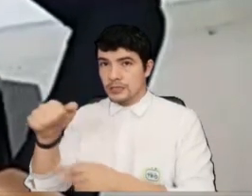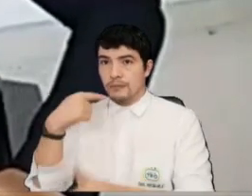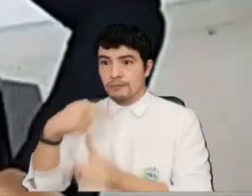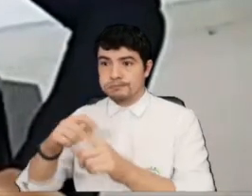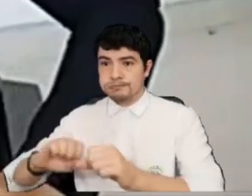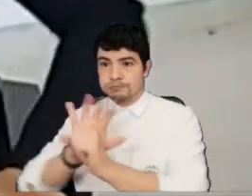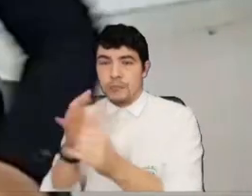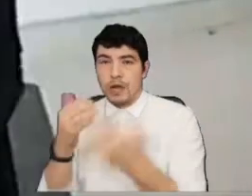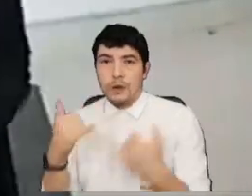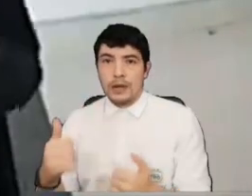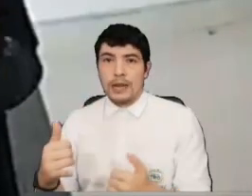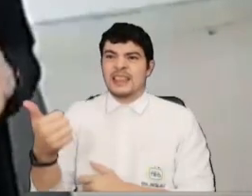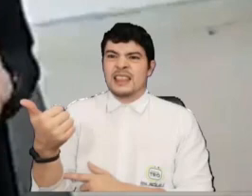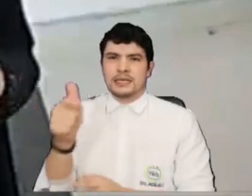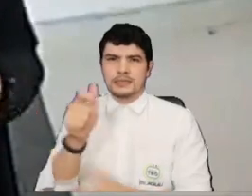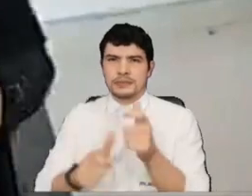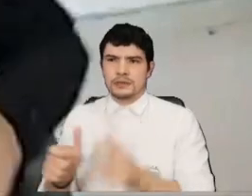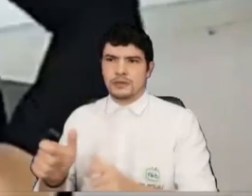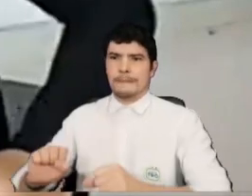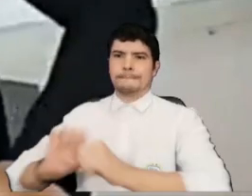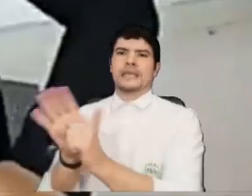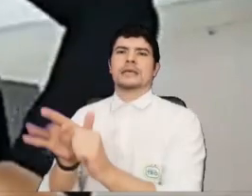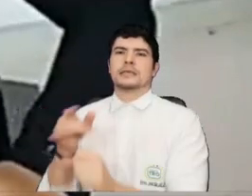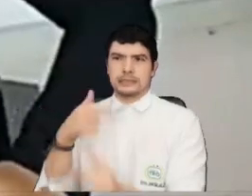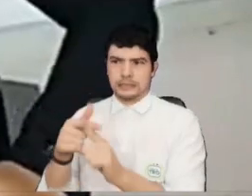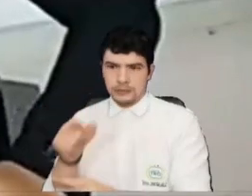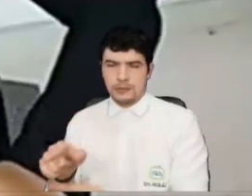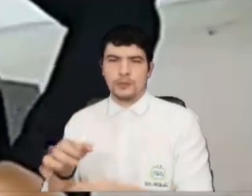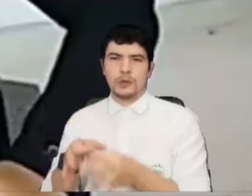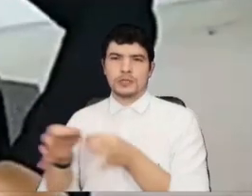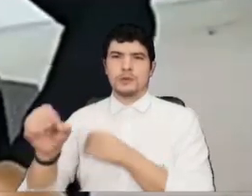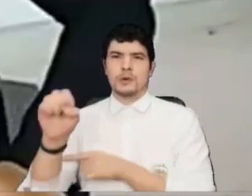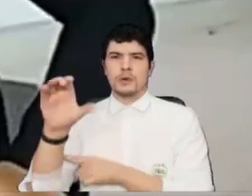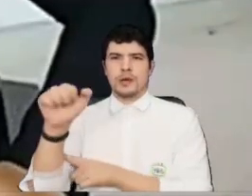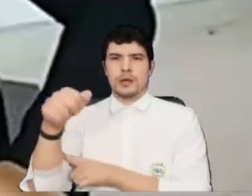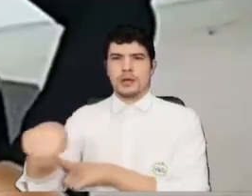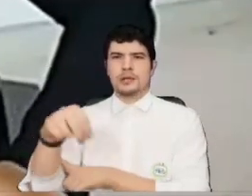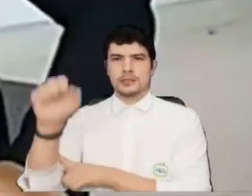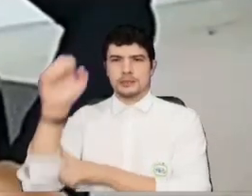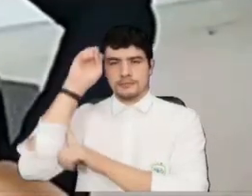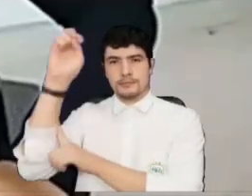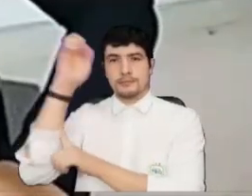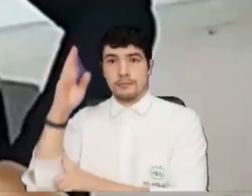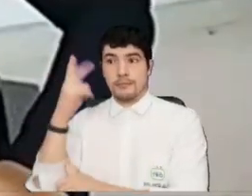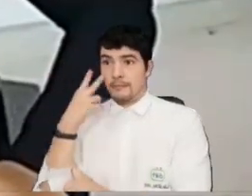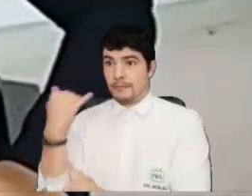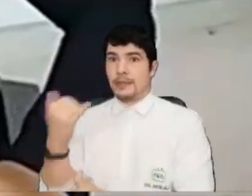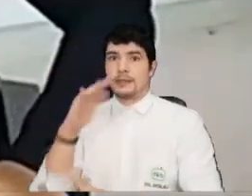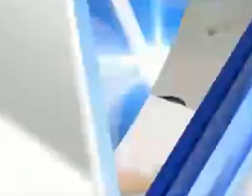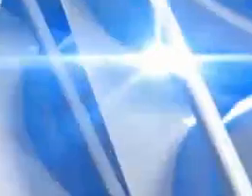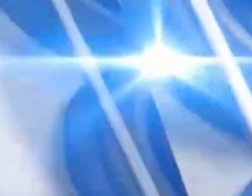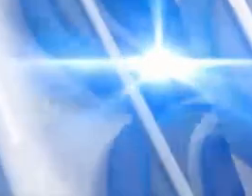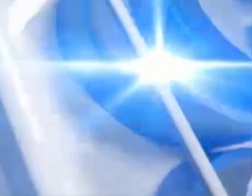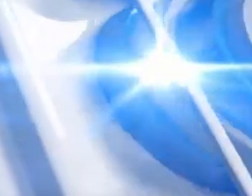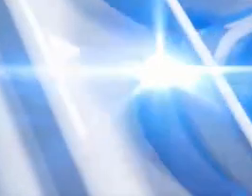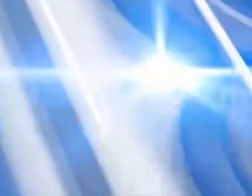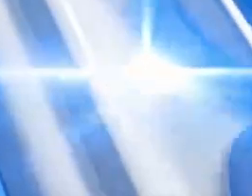los contagios en el municipio. Saludamos a nuestra compañera Tatiana García. Tatiana, muy buenas tardes. ¿De quién se trata este nuevo